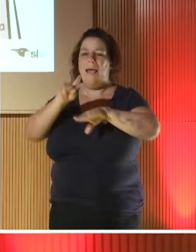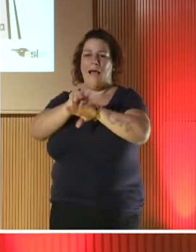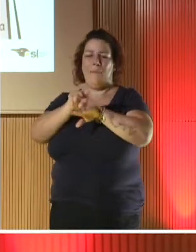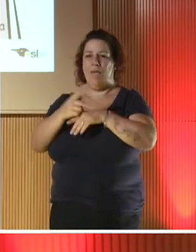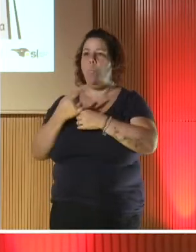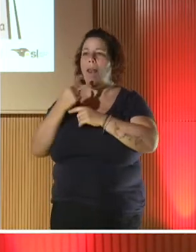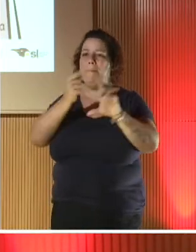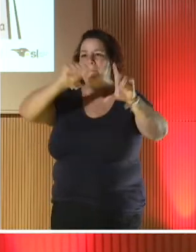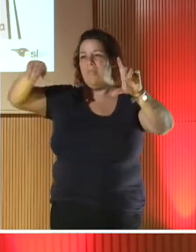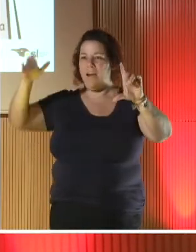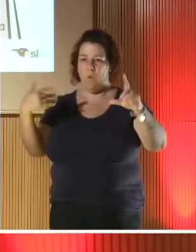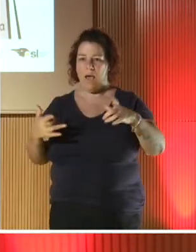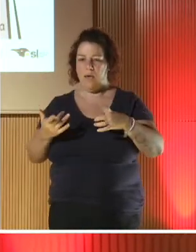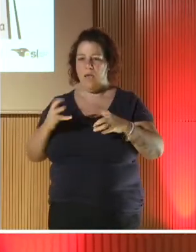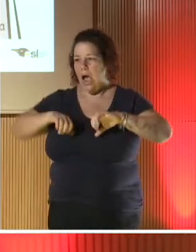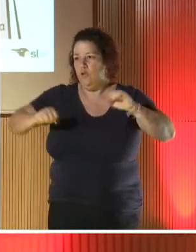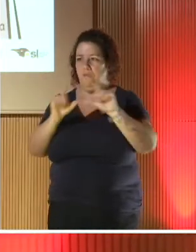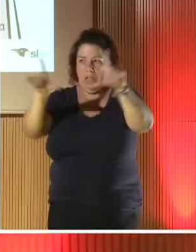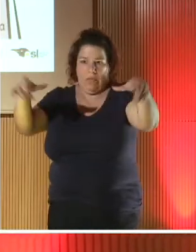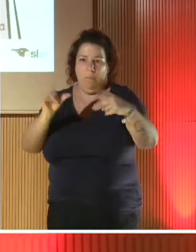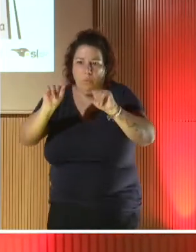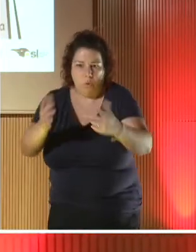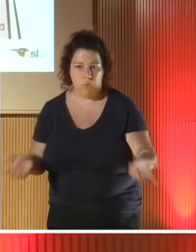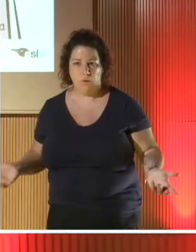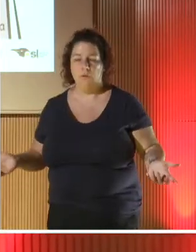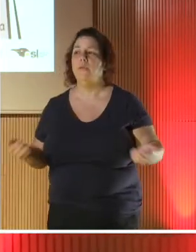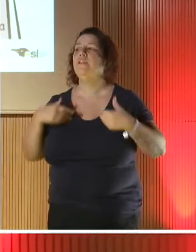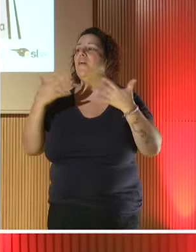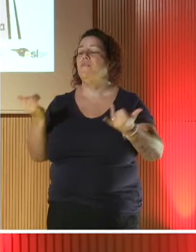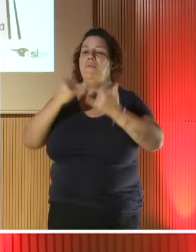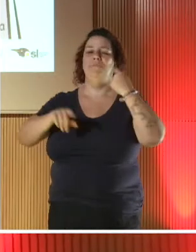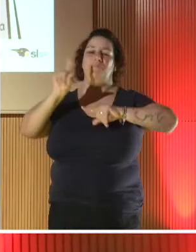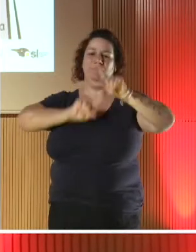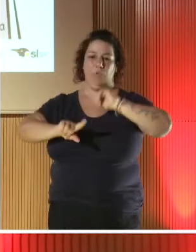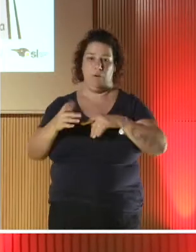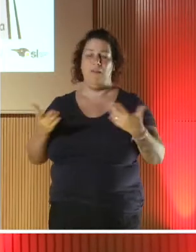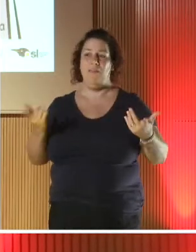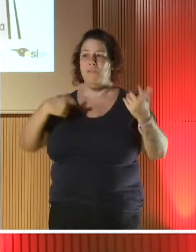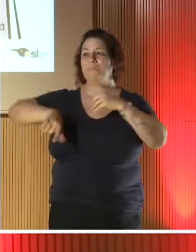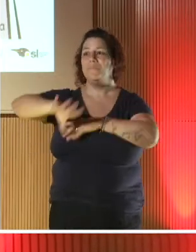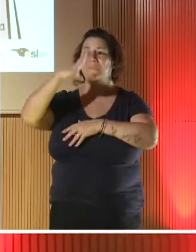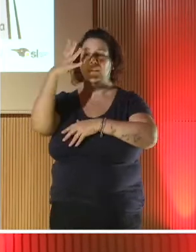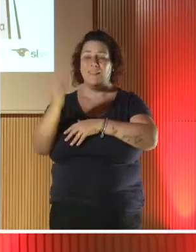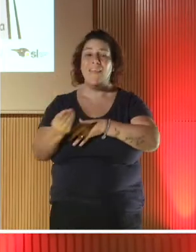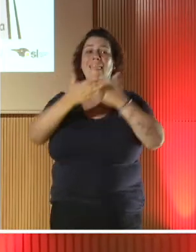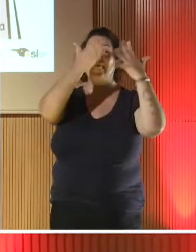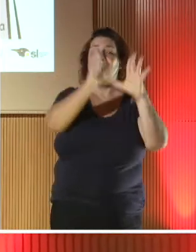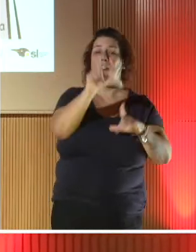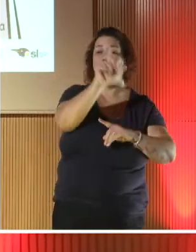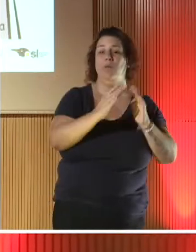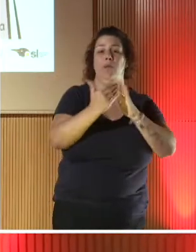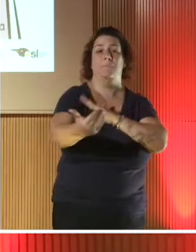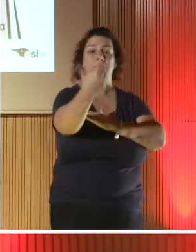una pizarra, tienes un sofá y tienes una tele, ¿sabes? Entonces ese es el problema. Tenemos que entender que son los terapeutas los que tienen que venir a